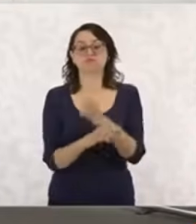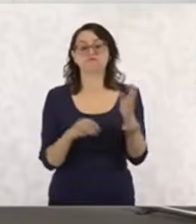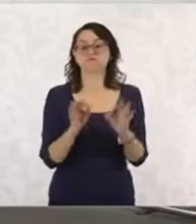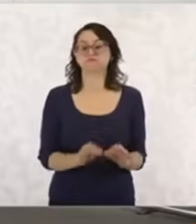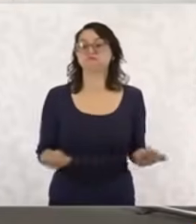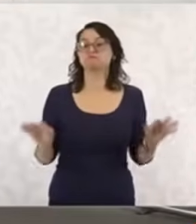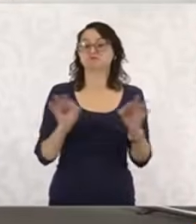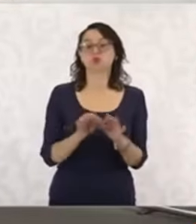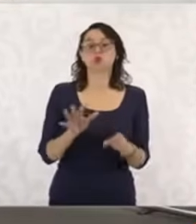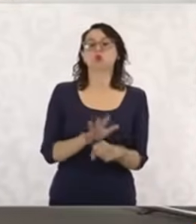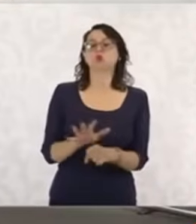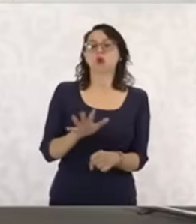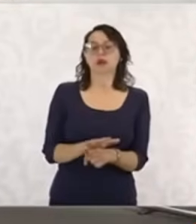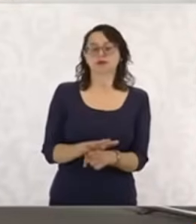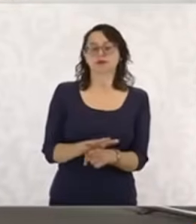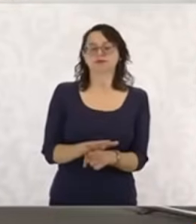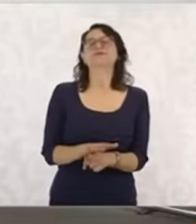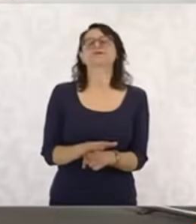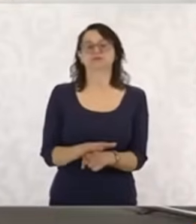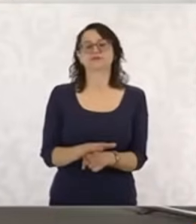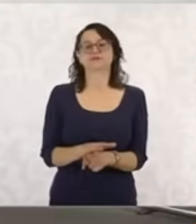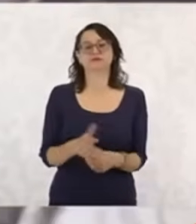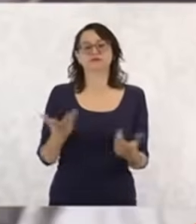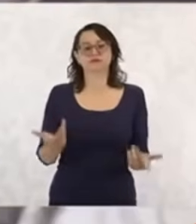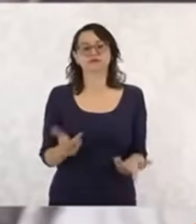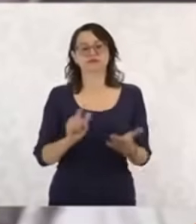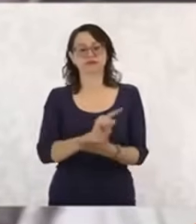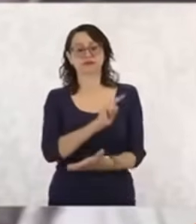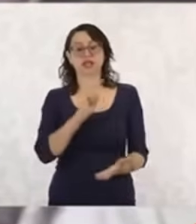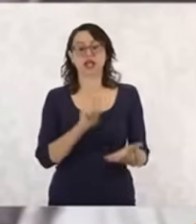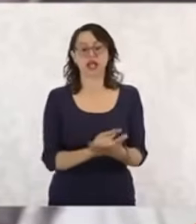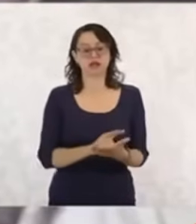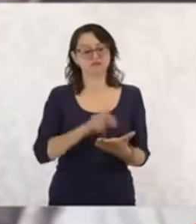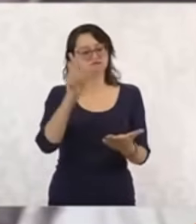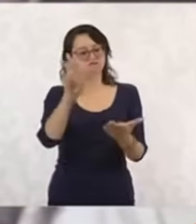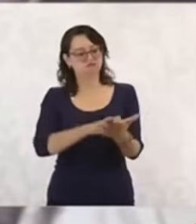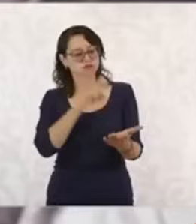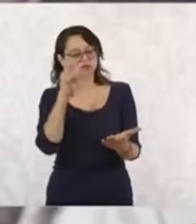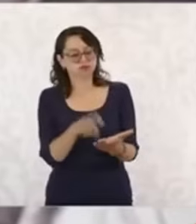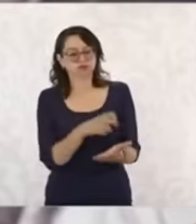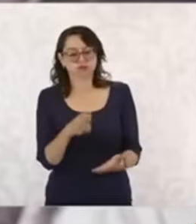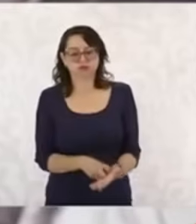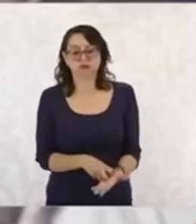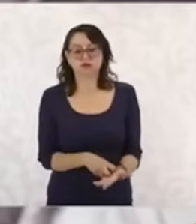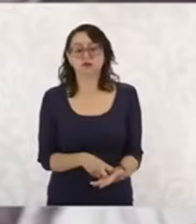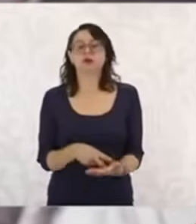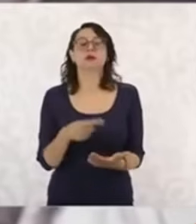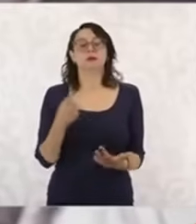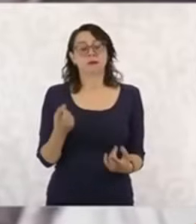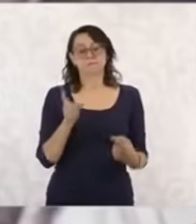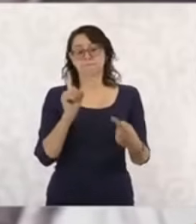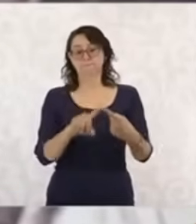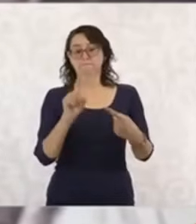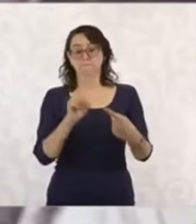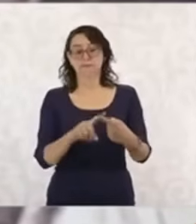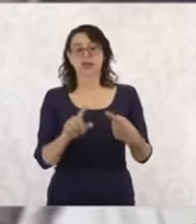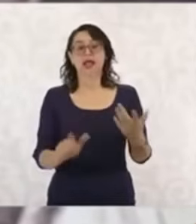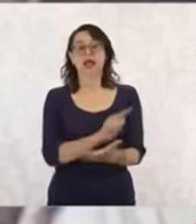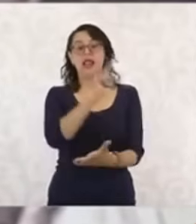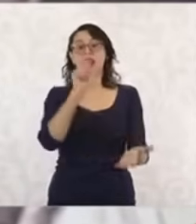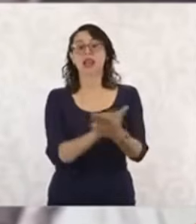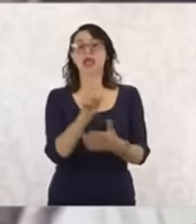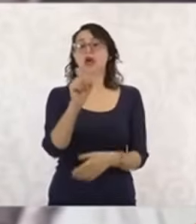que tiene que ver con la propuesta de reformas legislativas. Por un lado, la reforma a la Ley de